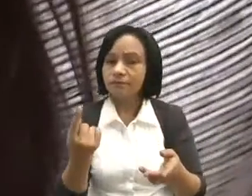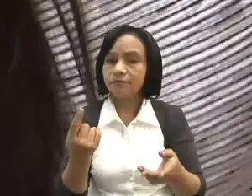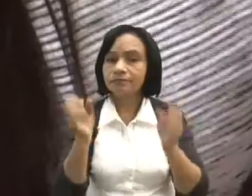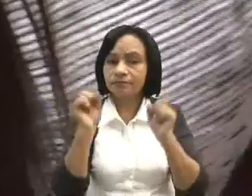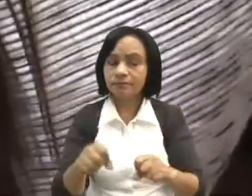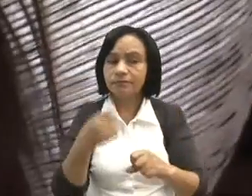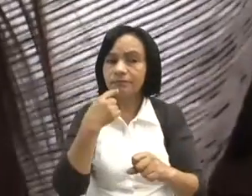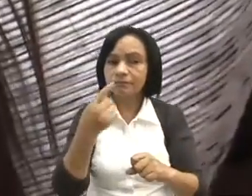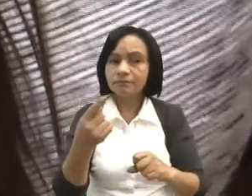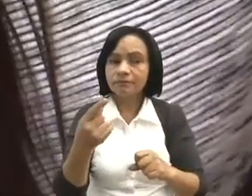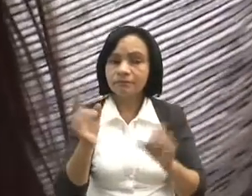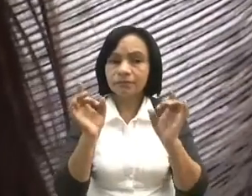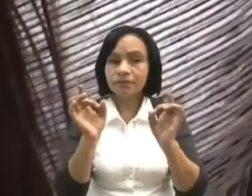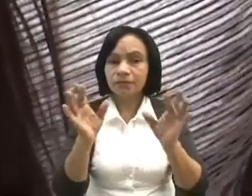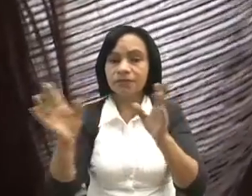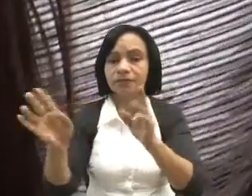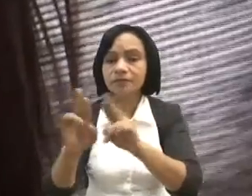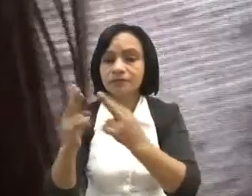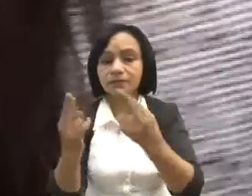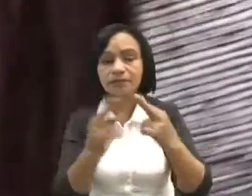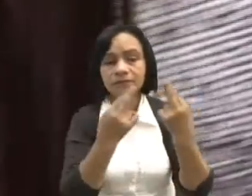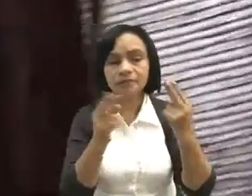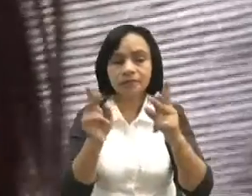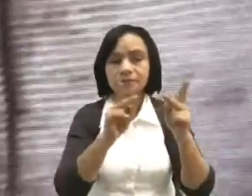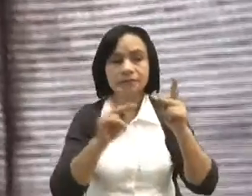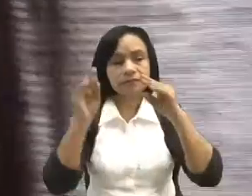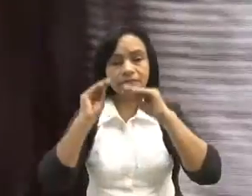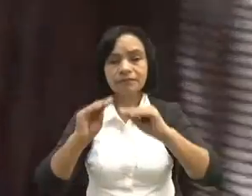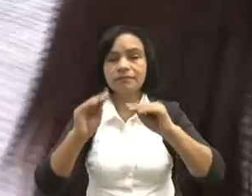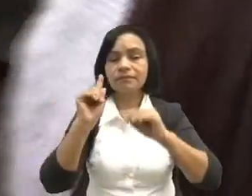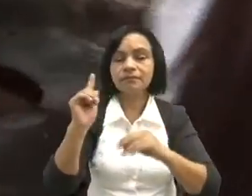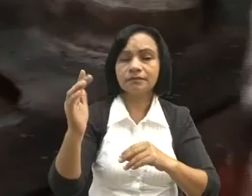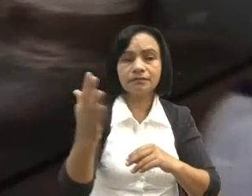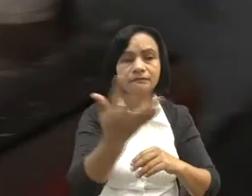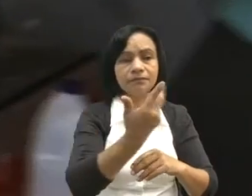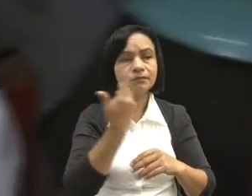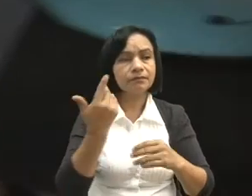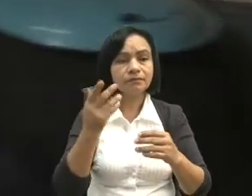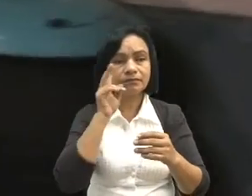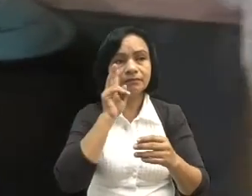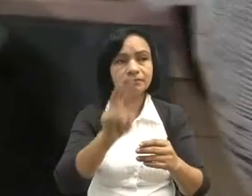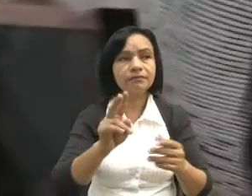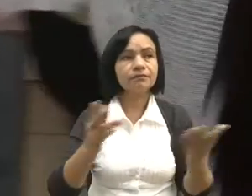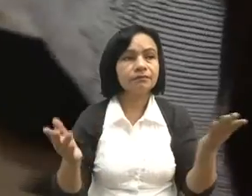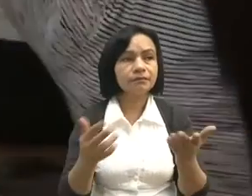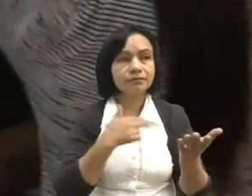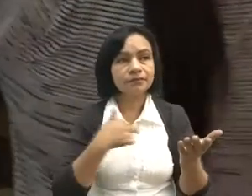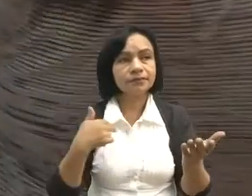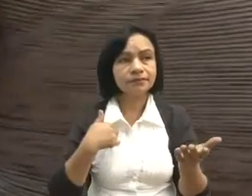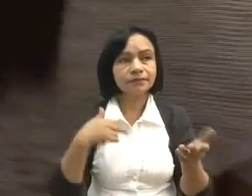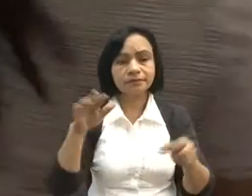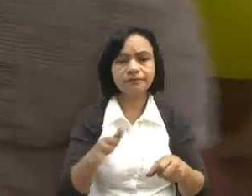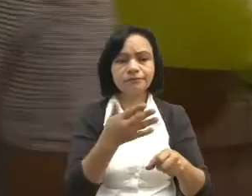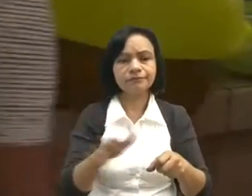podría decir como una suerte de encuentro de la comunidad educativa en todo su máximo esplendor, porque no solo es preparar